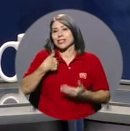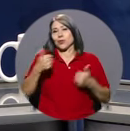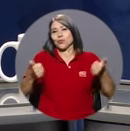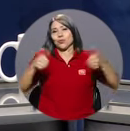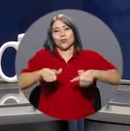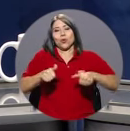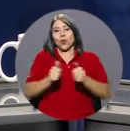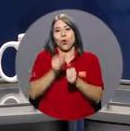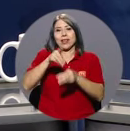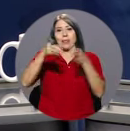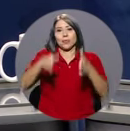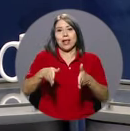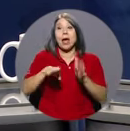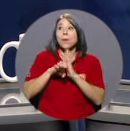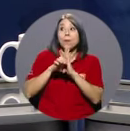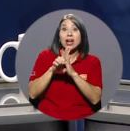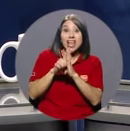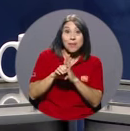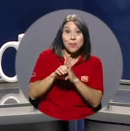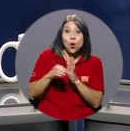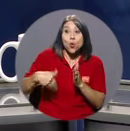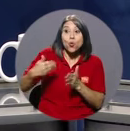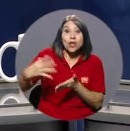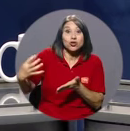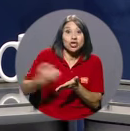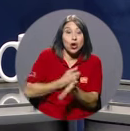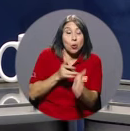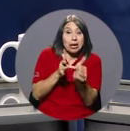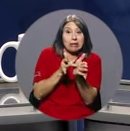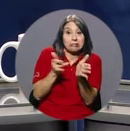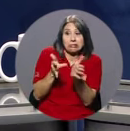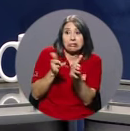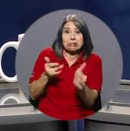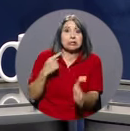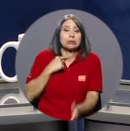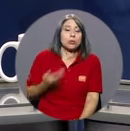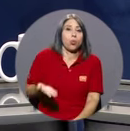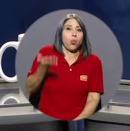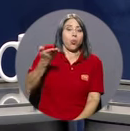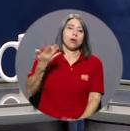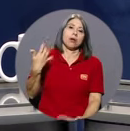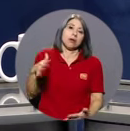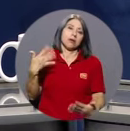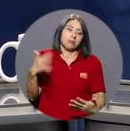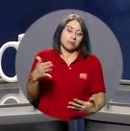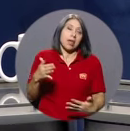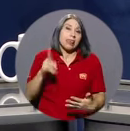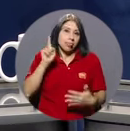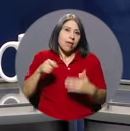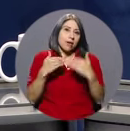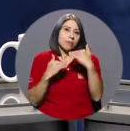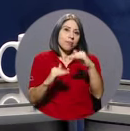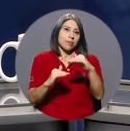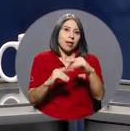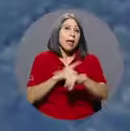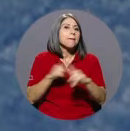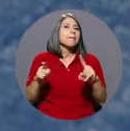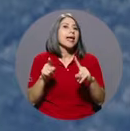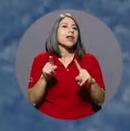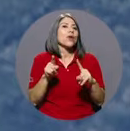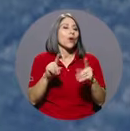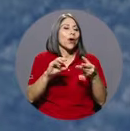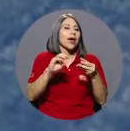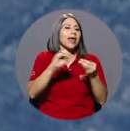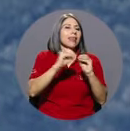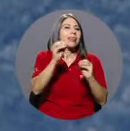señor diputado. Por ejemplo, el tema de tasas de usura. Por supuesto, es una decisión que nos parece razonable a todo el mundo, pero ¿qué es una tasa de